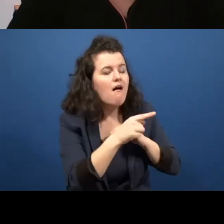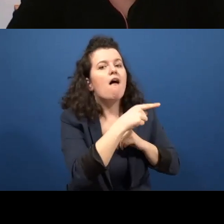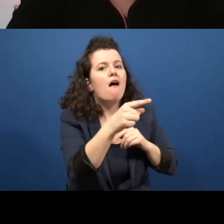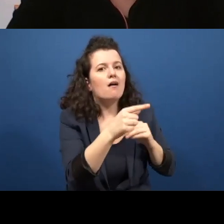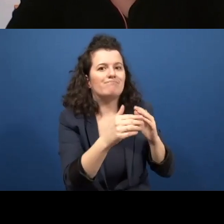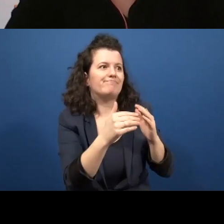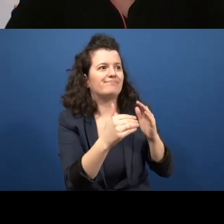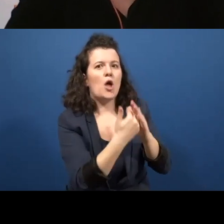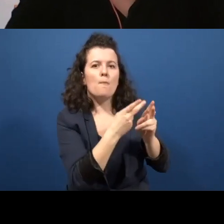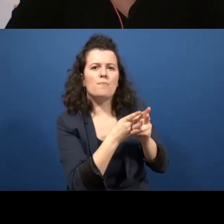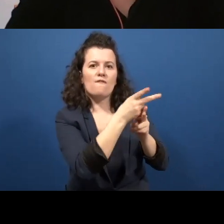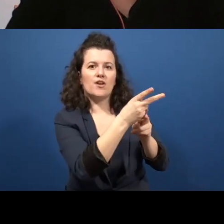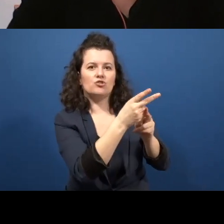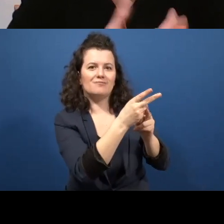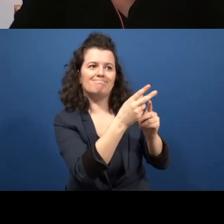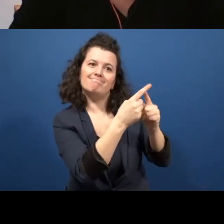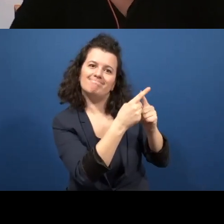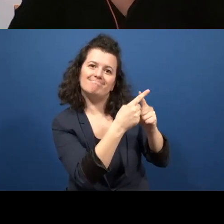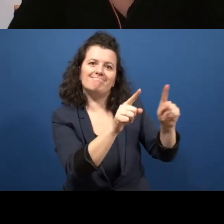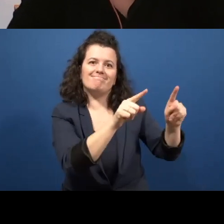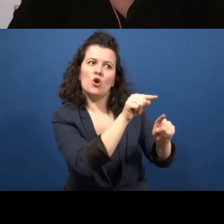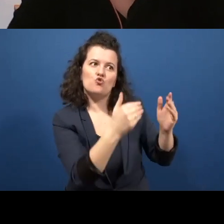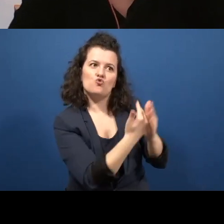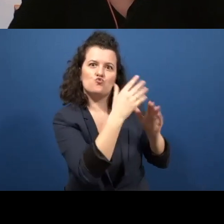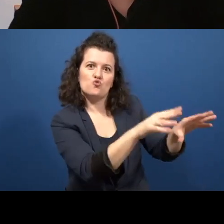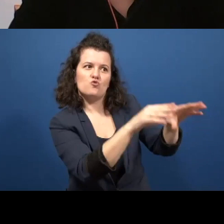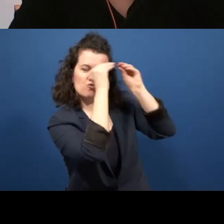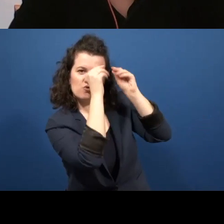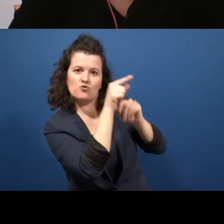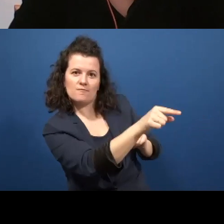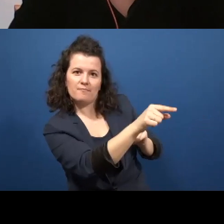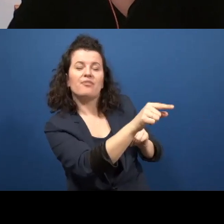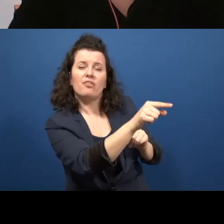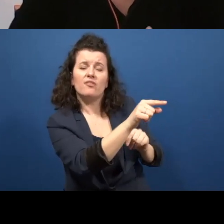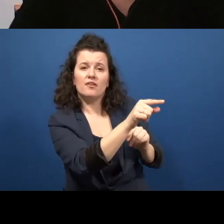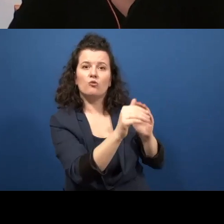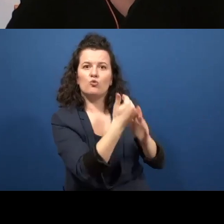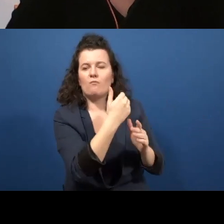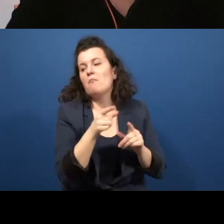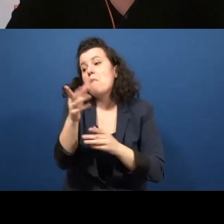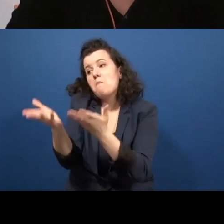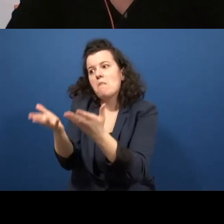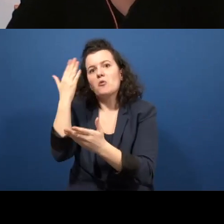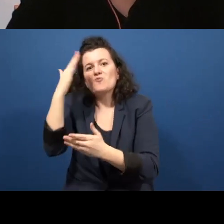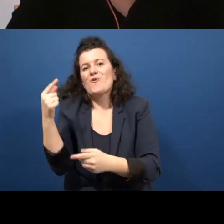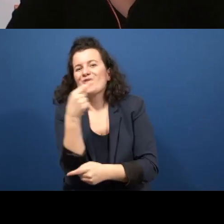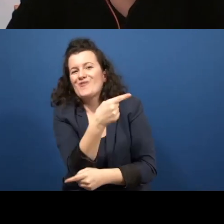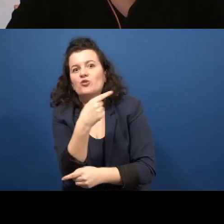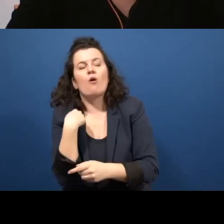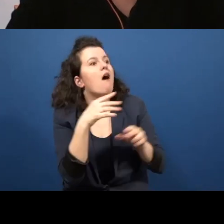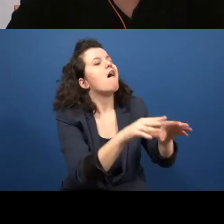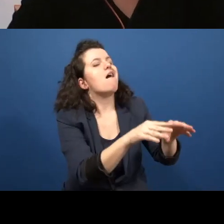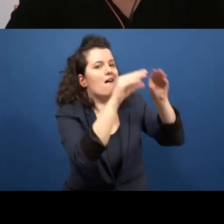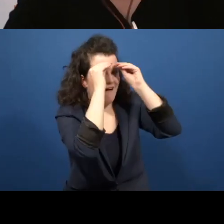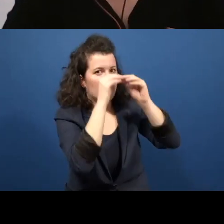pueden abrir brecha en una nueva profesión, ya que Para un intérprete de lengua de signos, ser